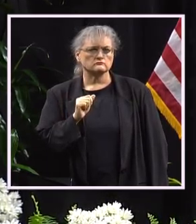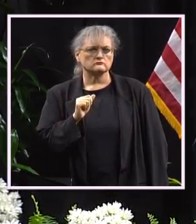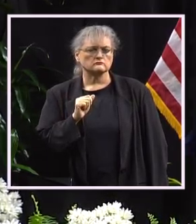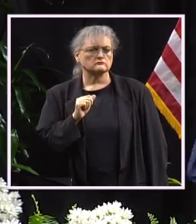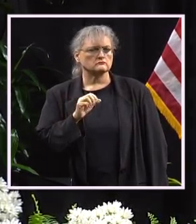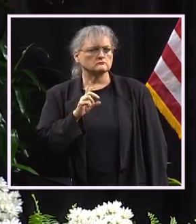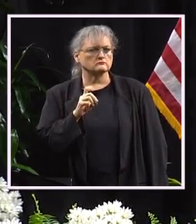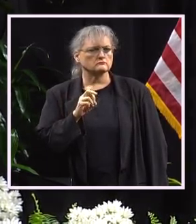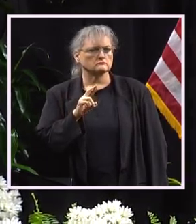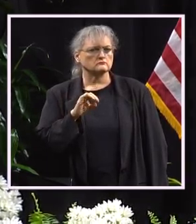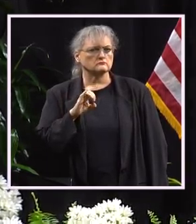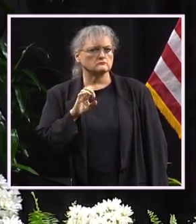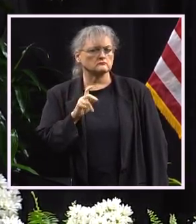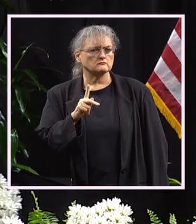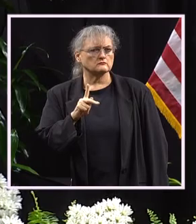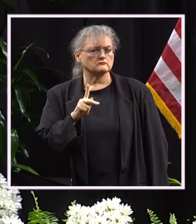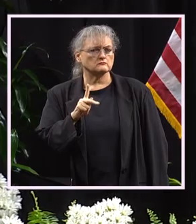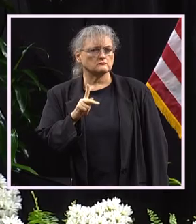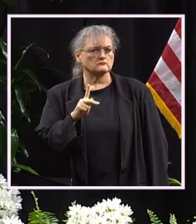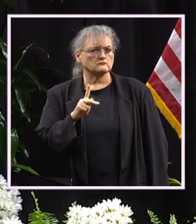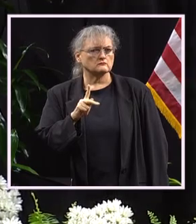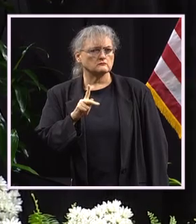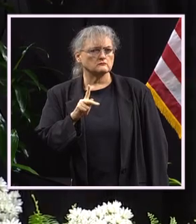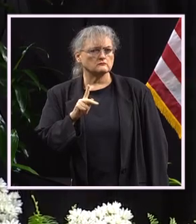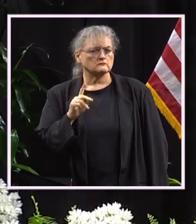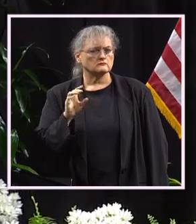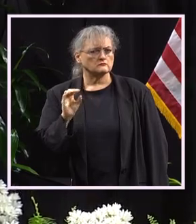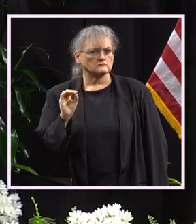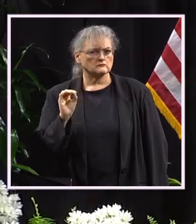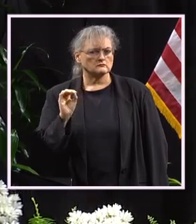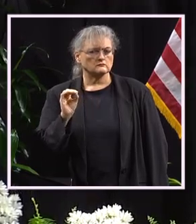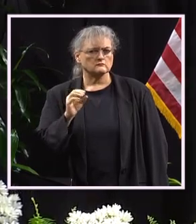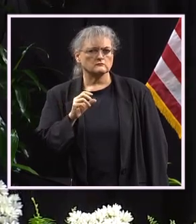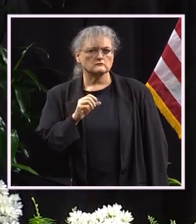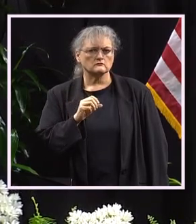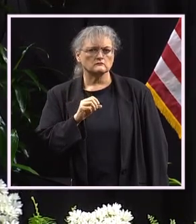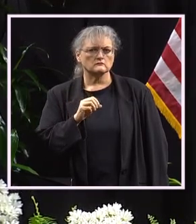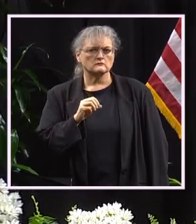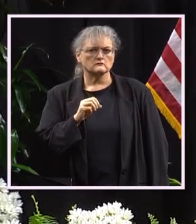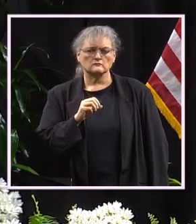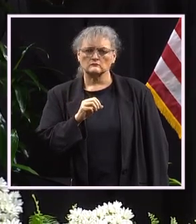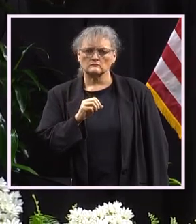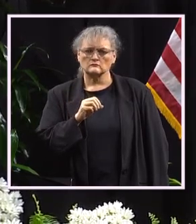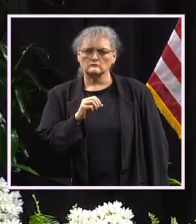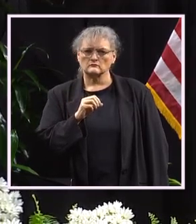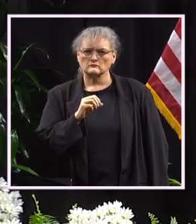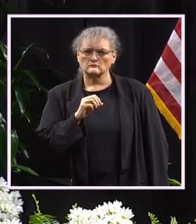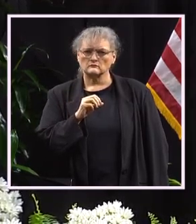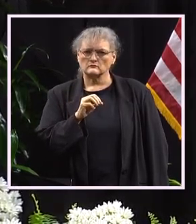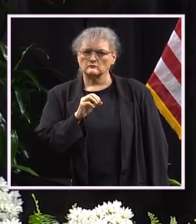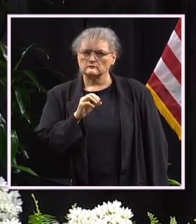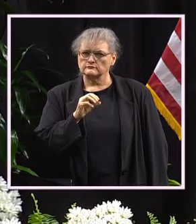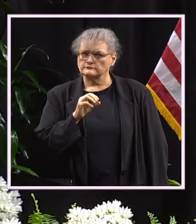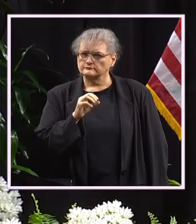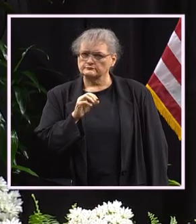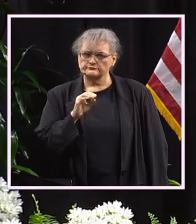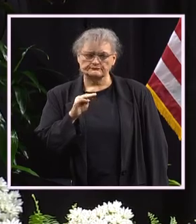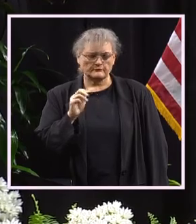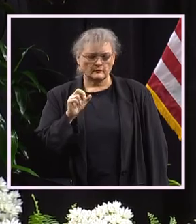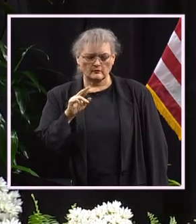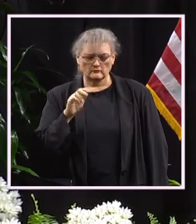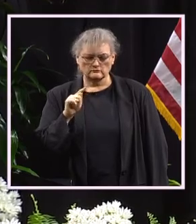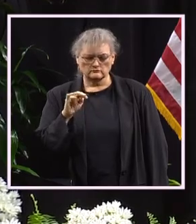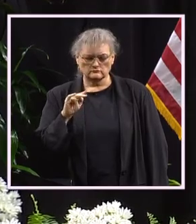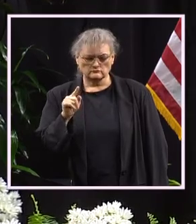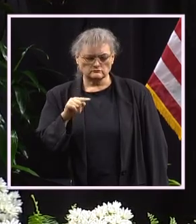Mary Claire de los Reyes Obusuna, cum laude. Vivienne Renee Martinez, summa cum laude. Lauren